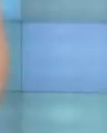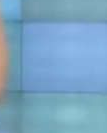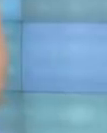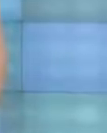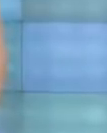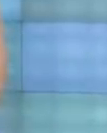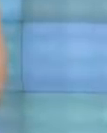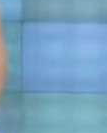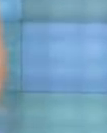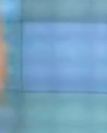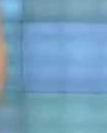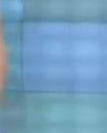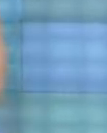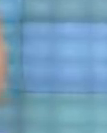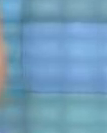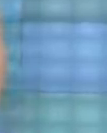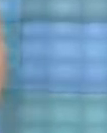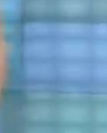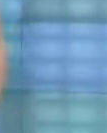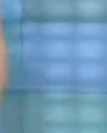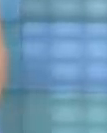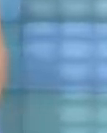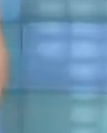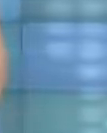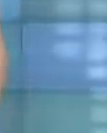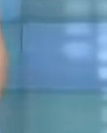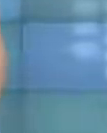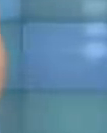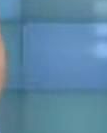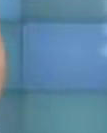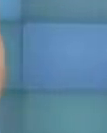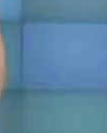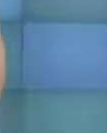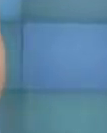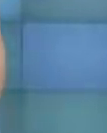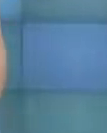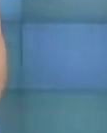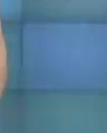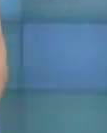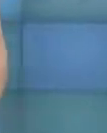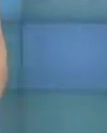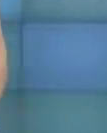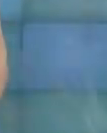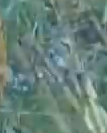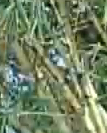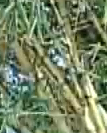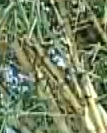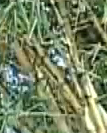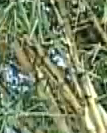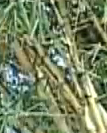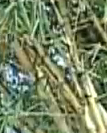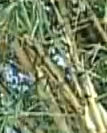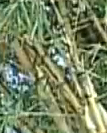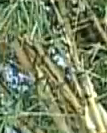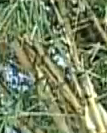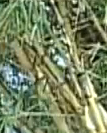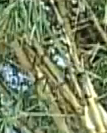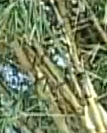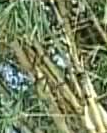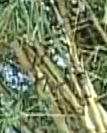Y a esta hora nos enlazamos con la actividad del presidente de la República Bolivariana de Venezuela, Nicolás Maduro.